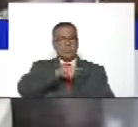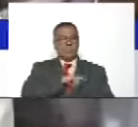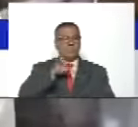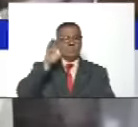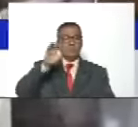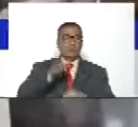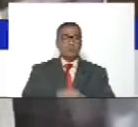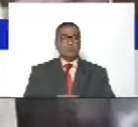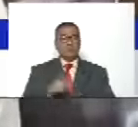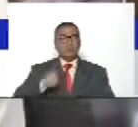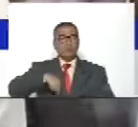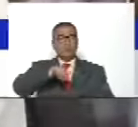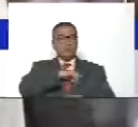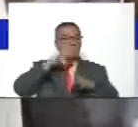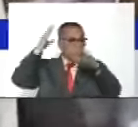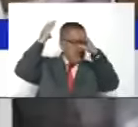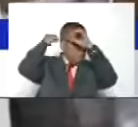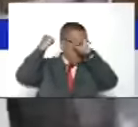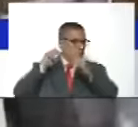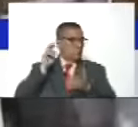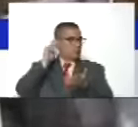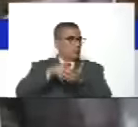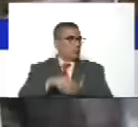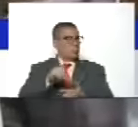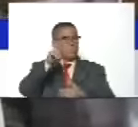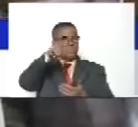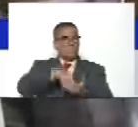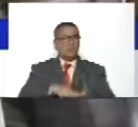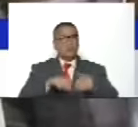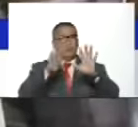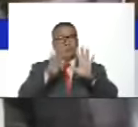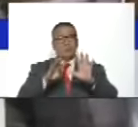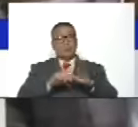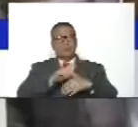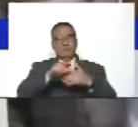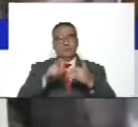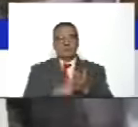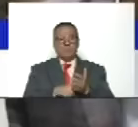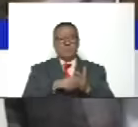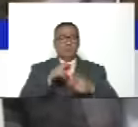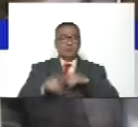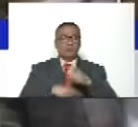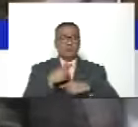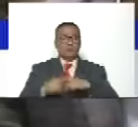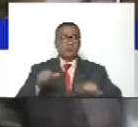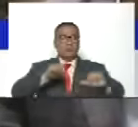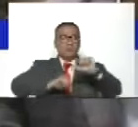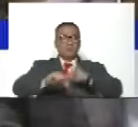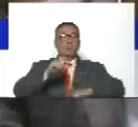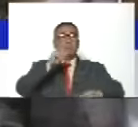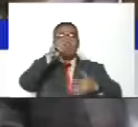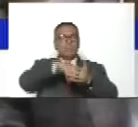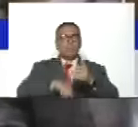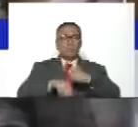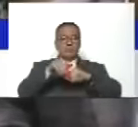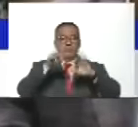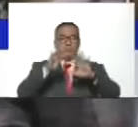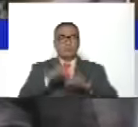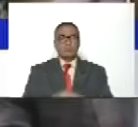país. Nuestra embajadora participó en el 2019 en la plenaria de procesos Kimberley